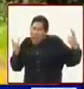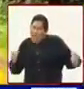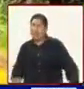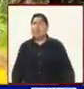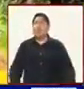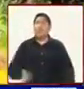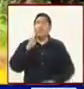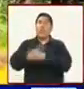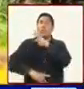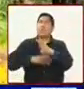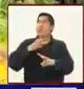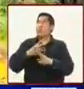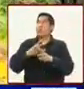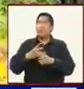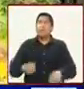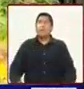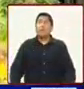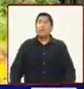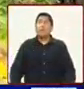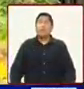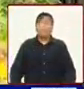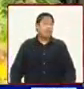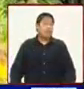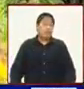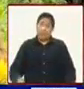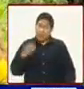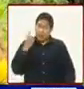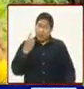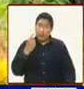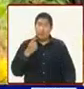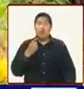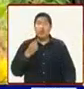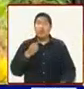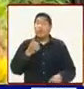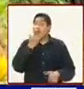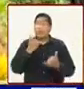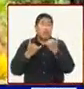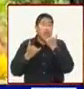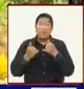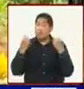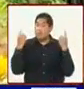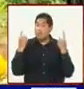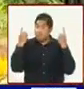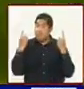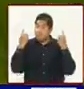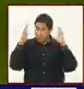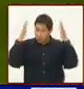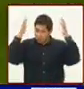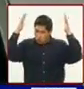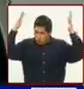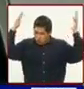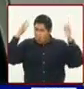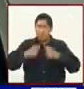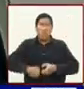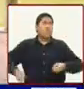Felicidades por conseguir no uno, sino dos títulos de Guinness World Records.